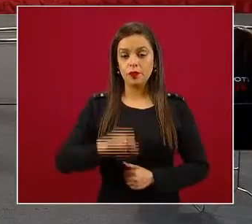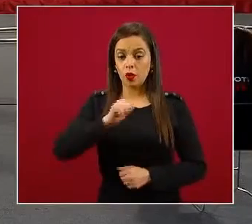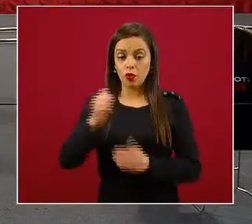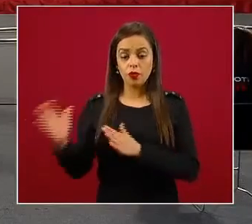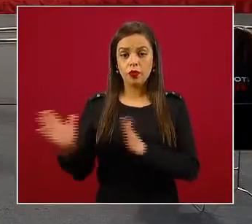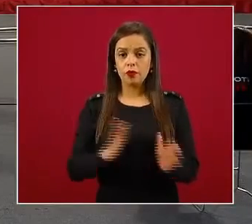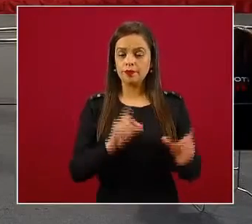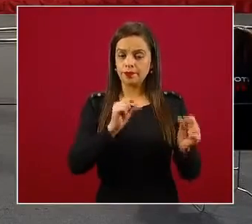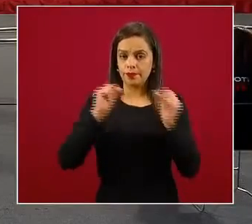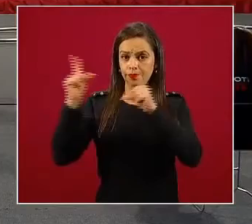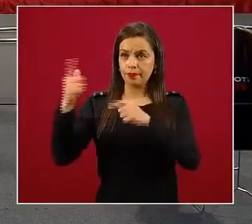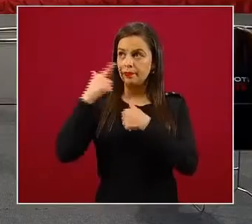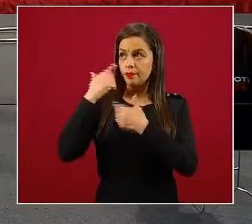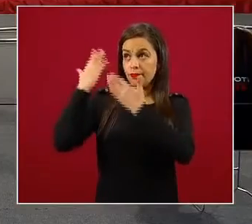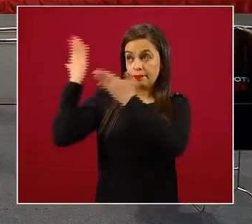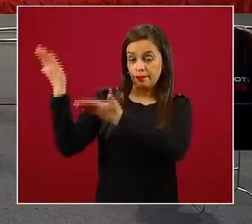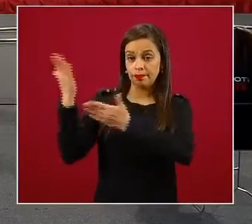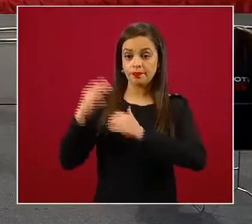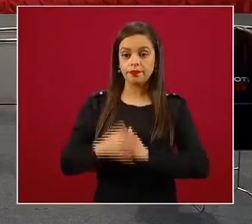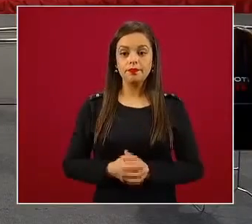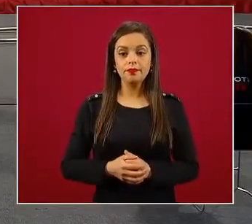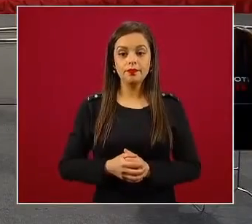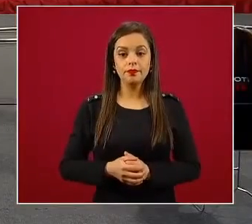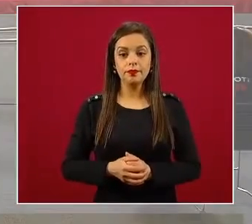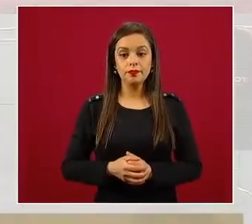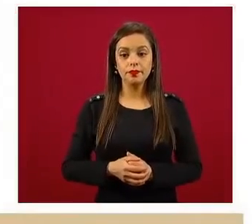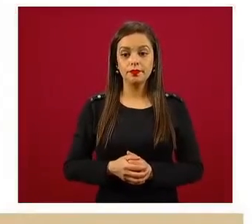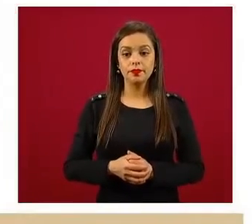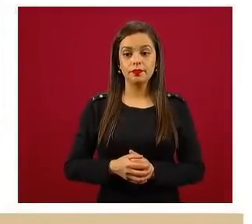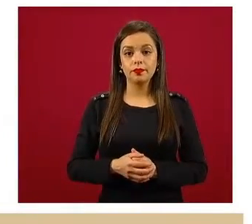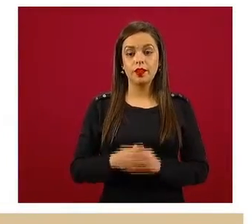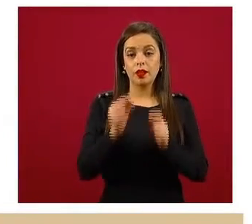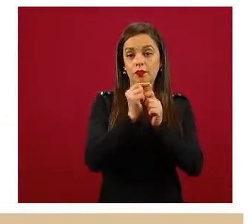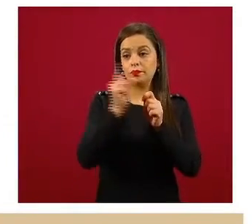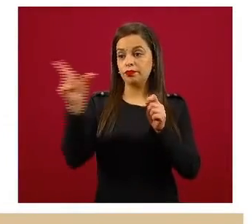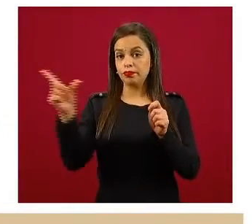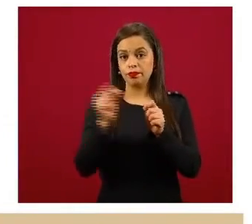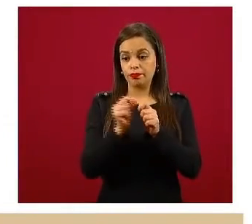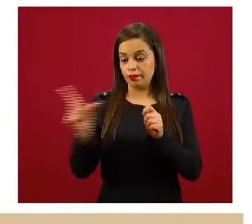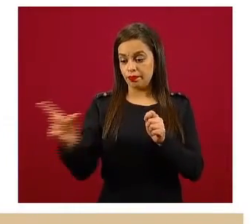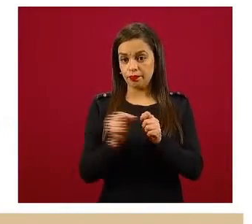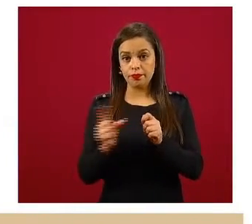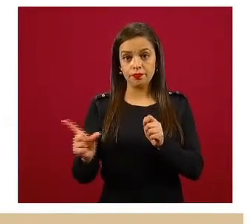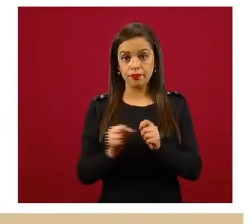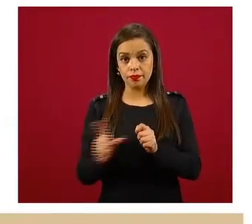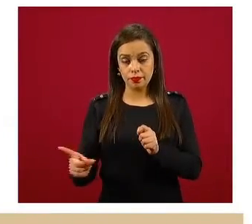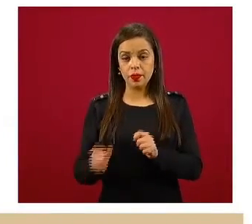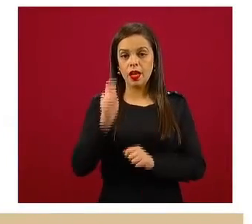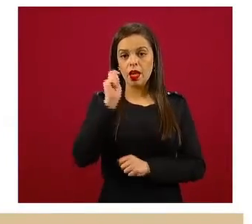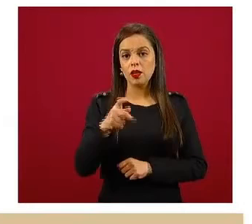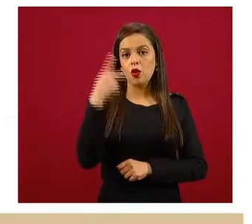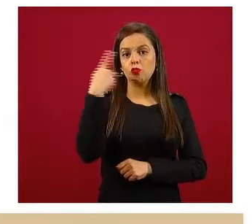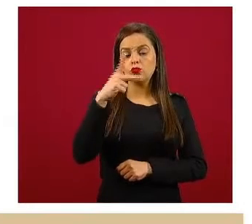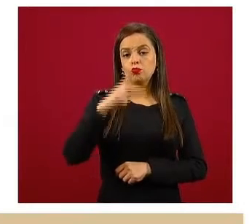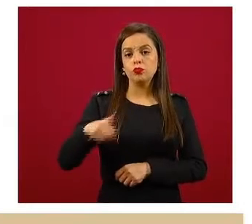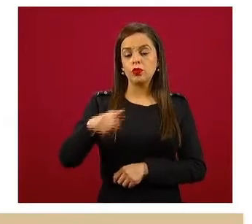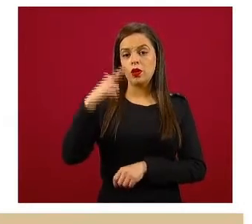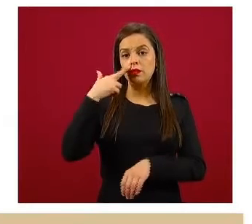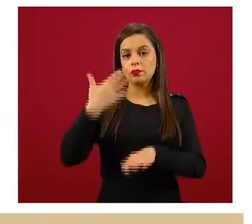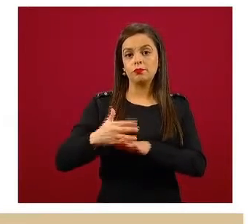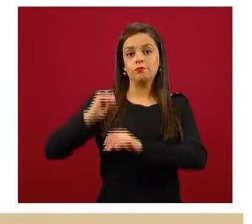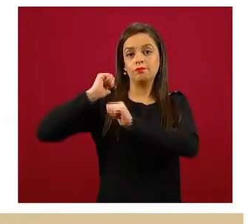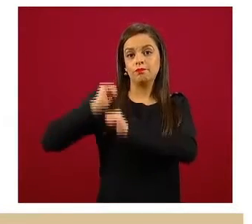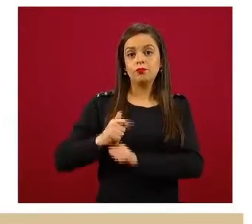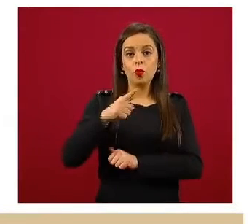diapositiva, aquí sí vemos ahora la distribución del personal de salud por la profesión o ocupación que ejerce.